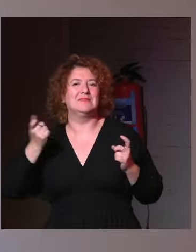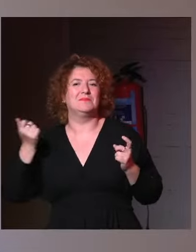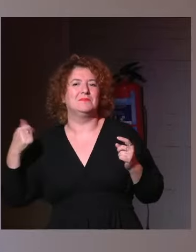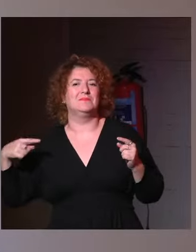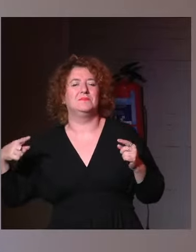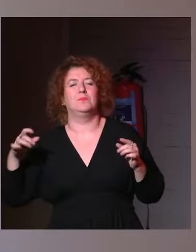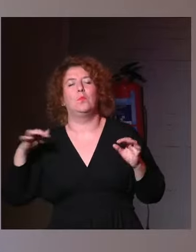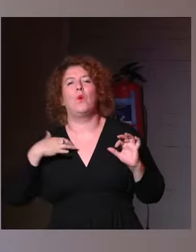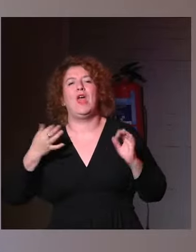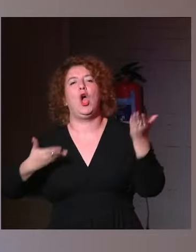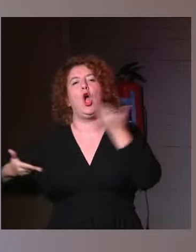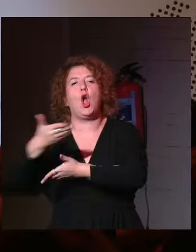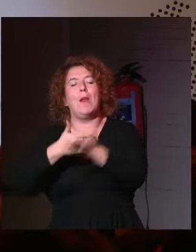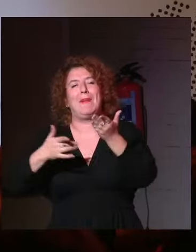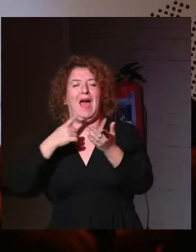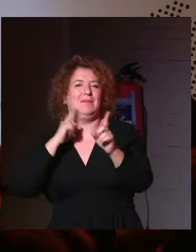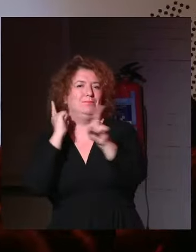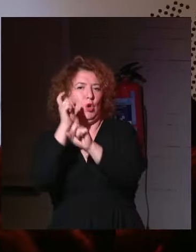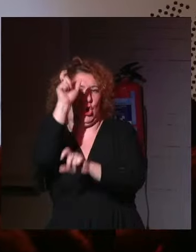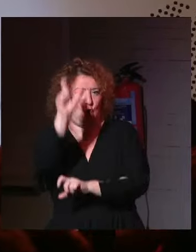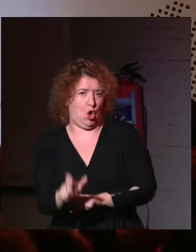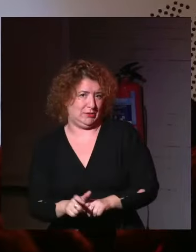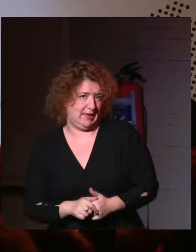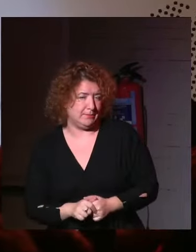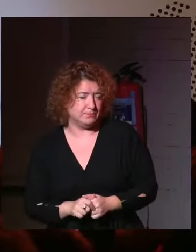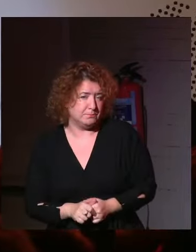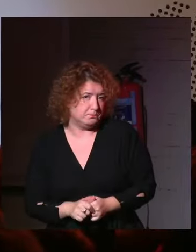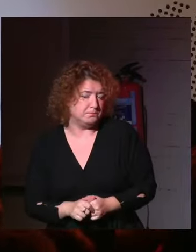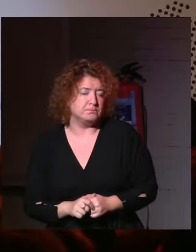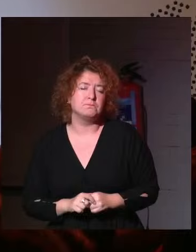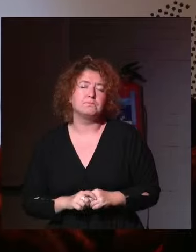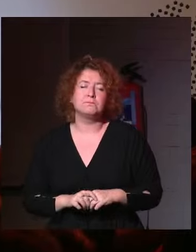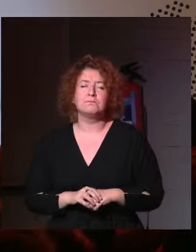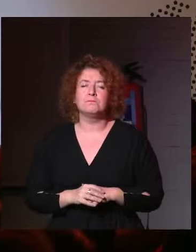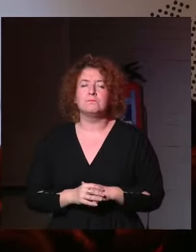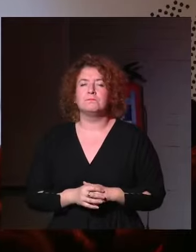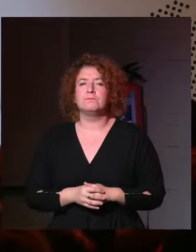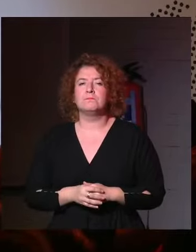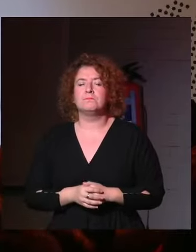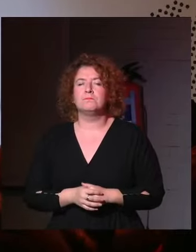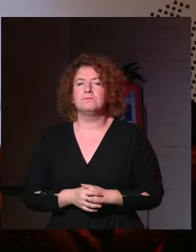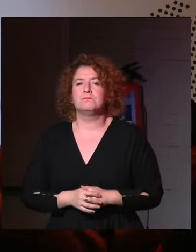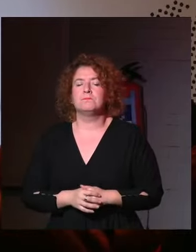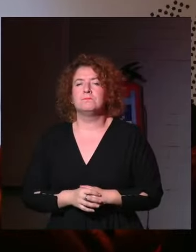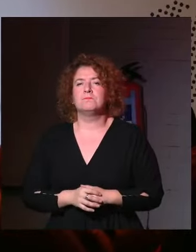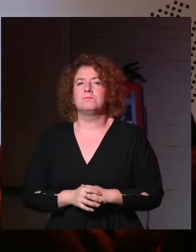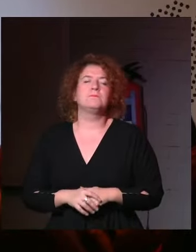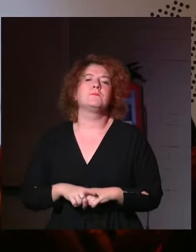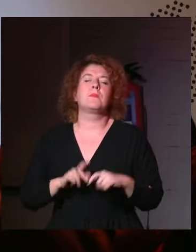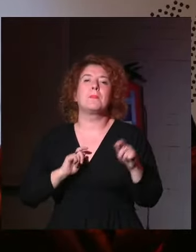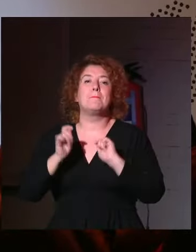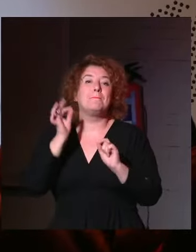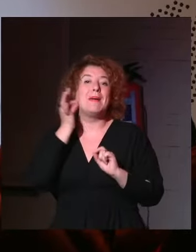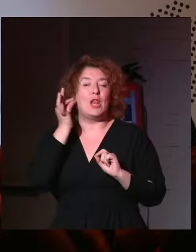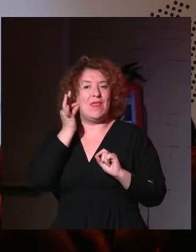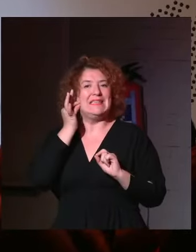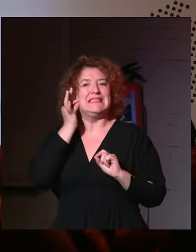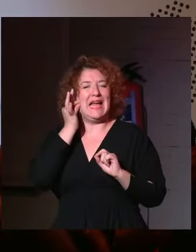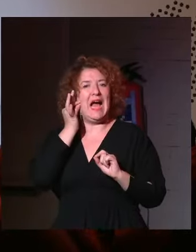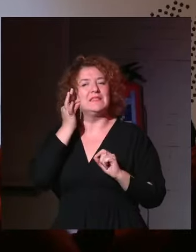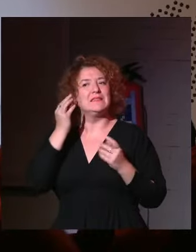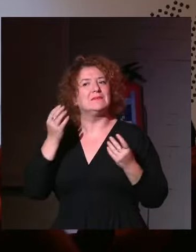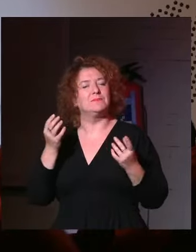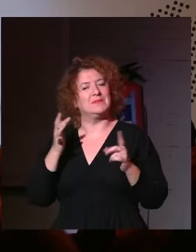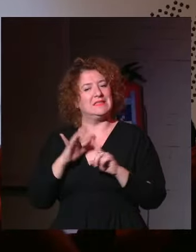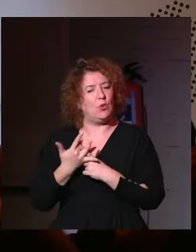coordinados no e algunas de estas periodistas han vivido y viven situaciones